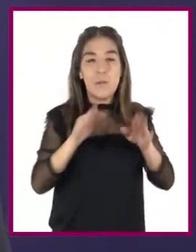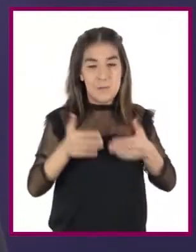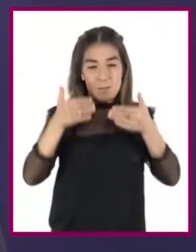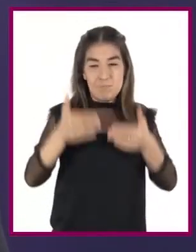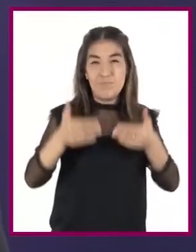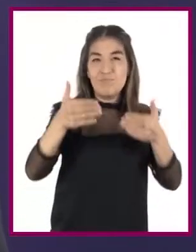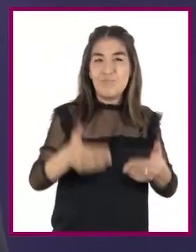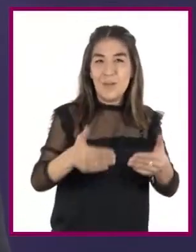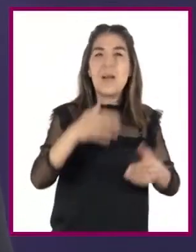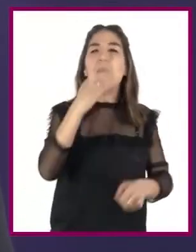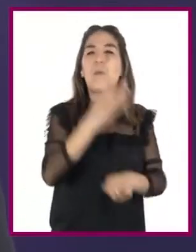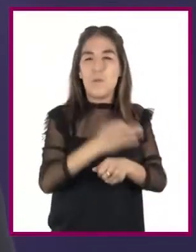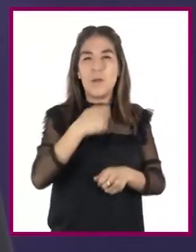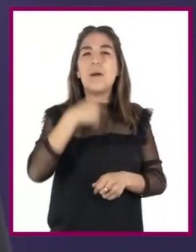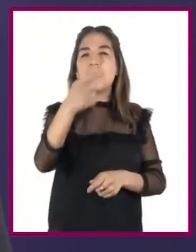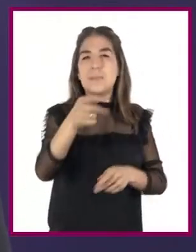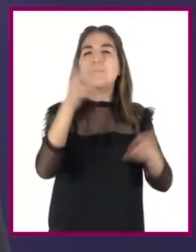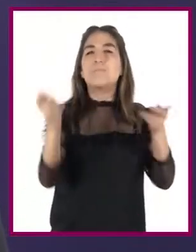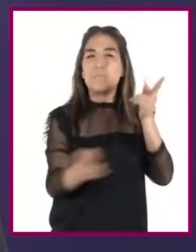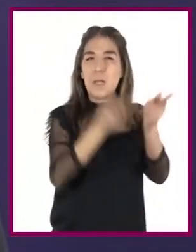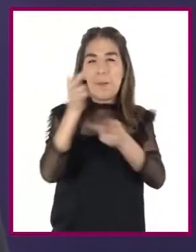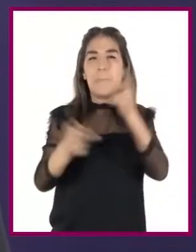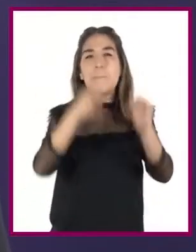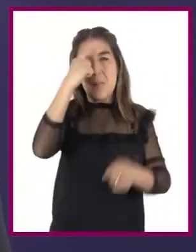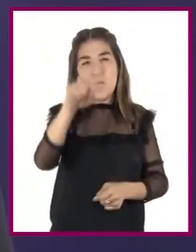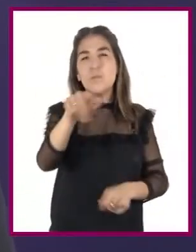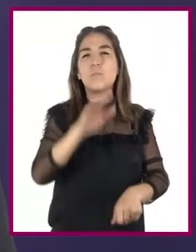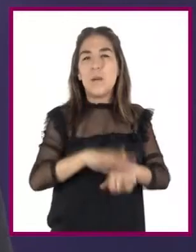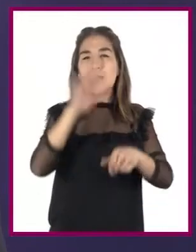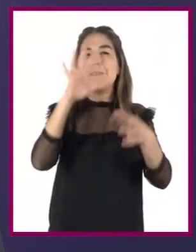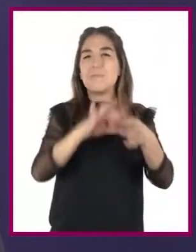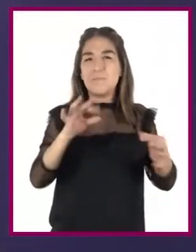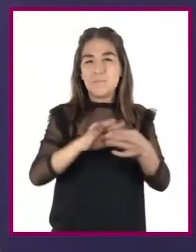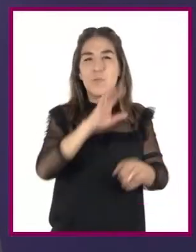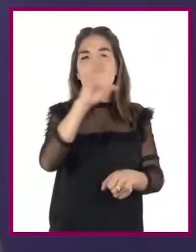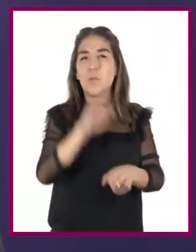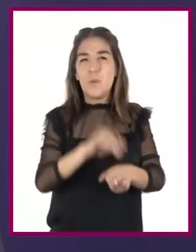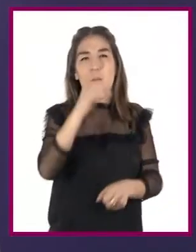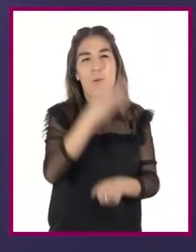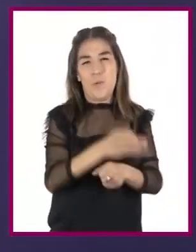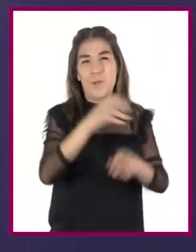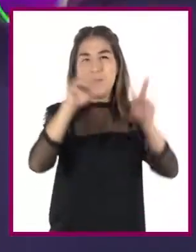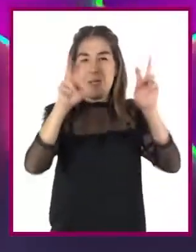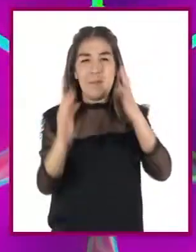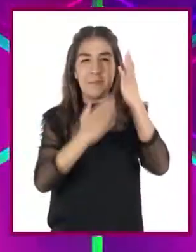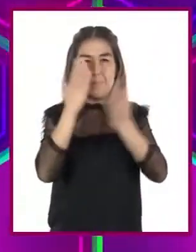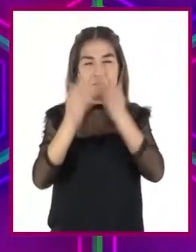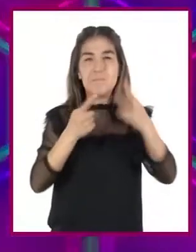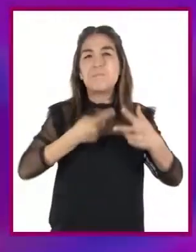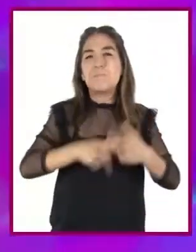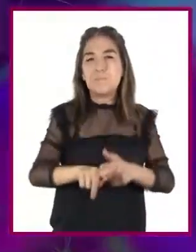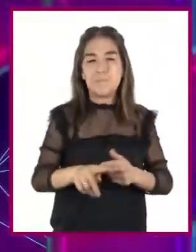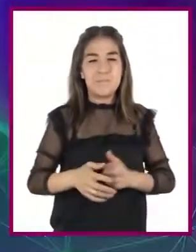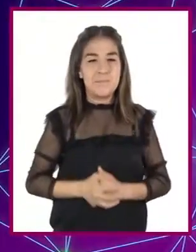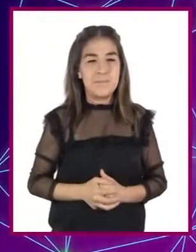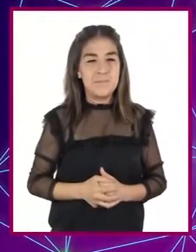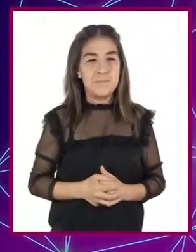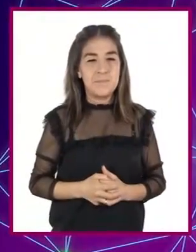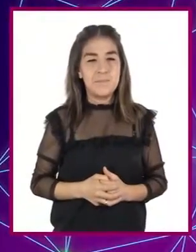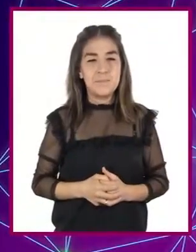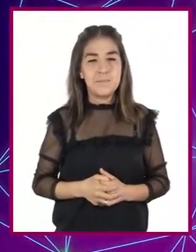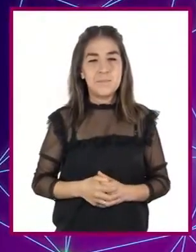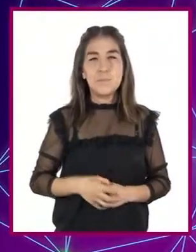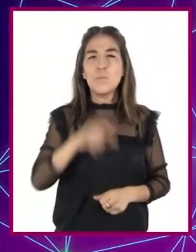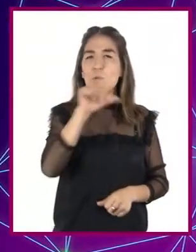avanzando, les plantearemos algunas preguntas que permitan complementar el tema que estamos estudiando. ¡Comencemos! En